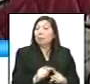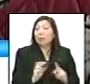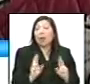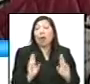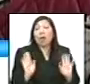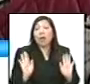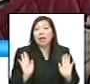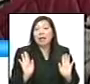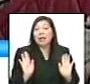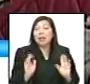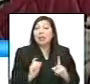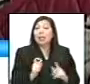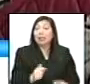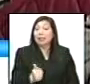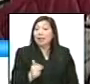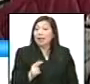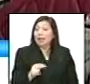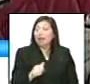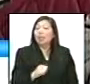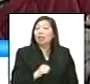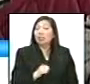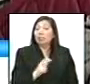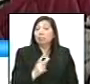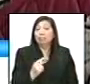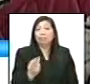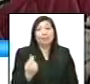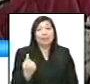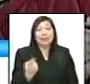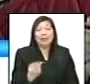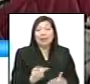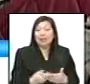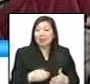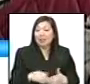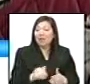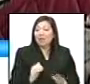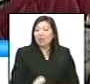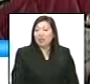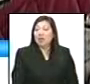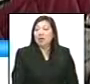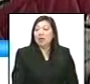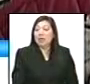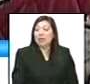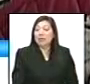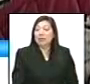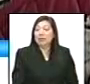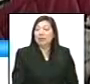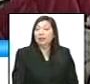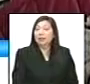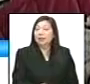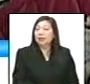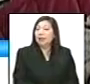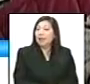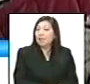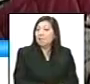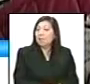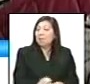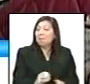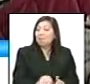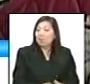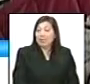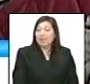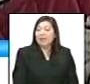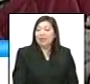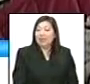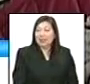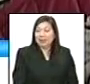ojalá el congresista Arana y yo no solamente seamos los únicos que votemos a favor de la paridad y de la cuota indígena, sino que logremos más gente, y probablemente